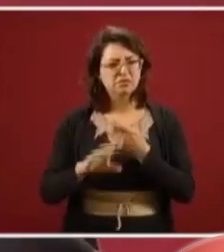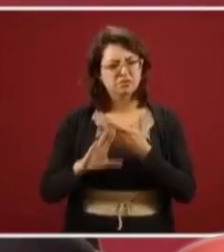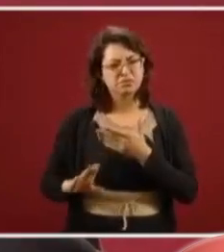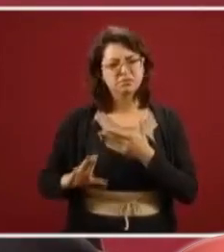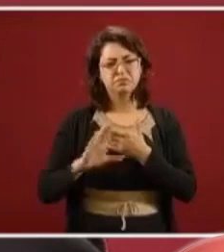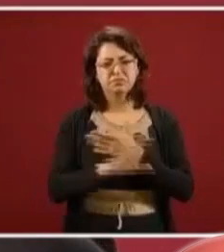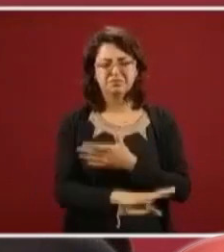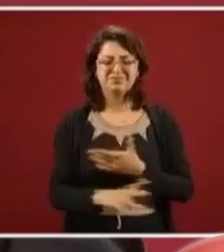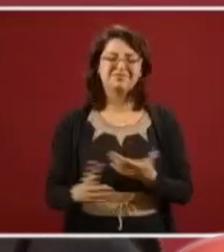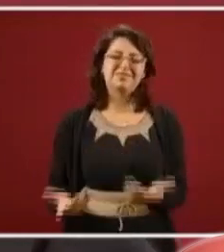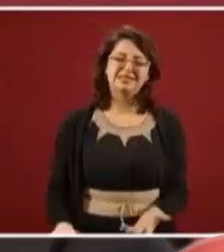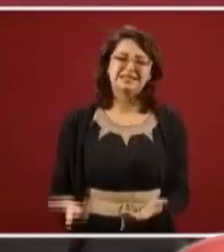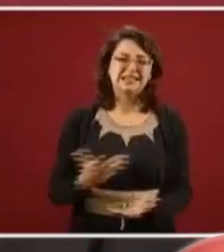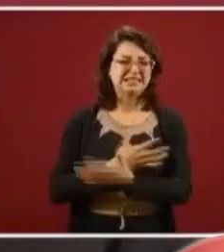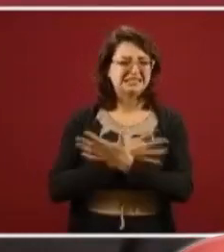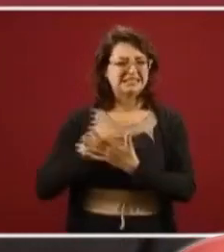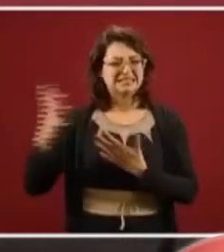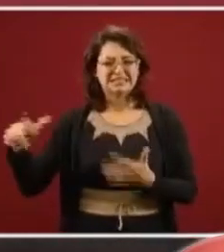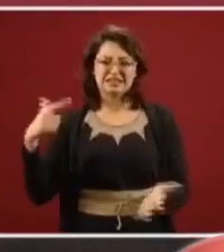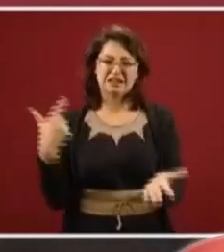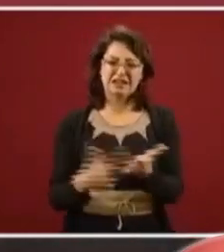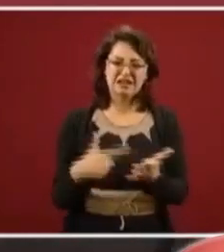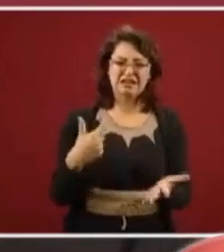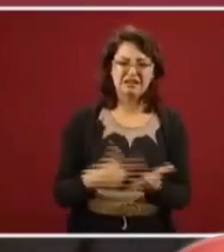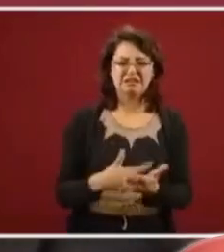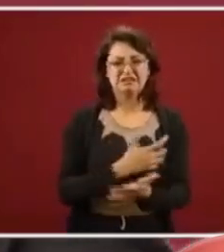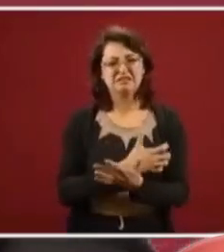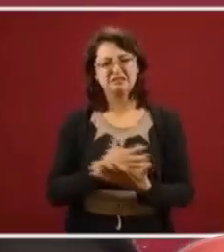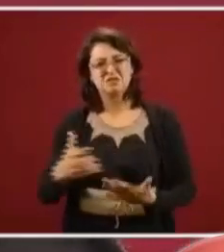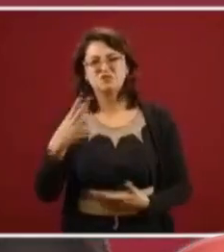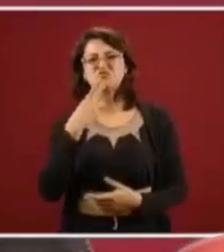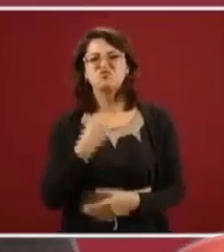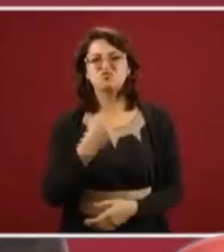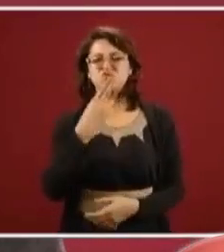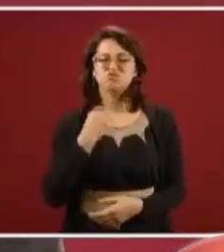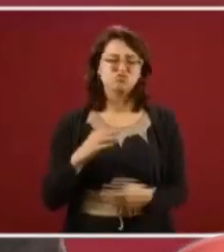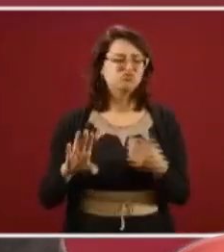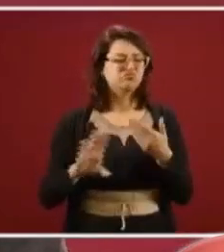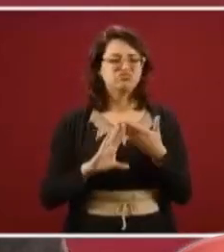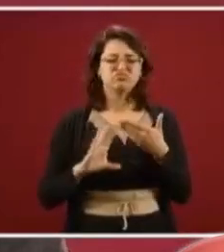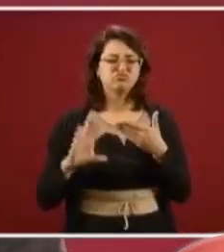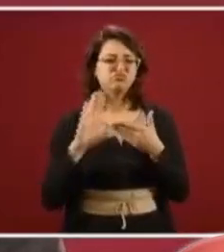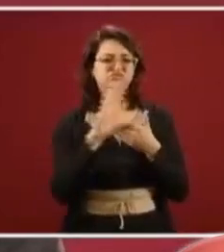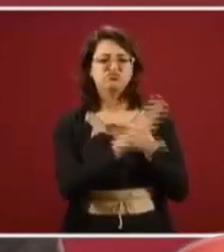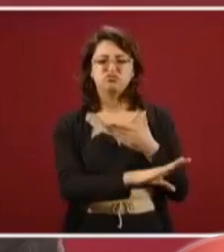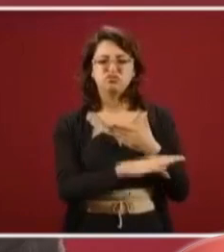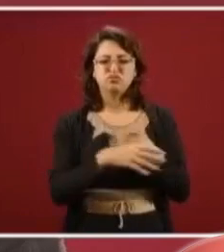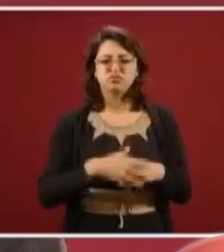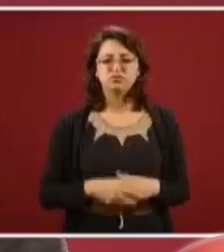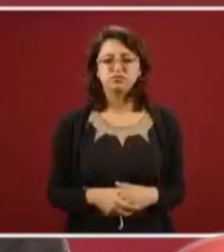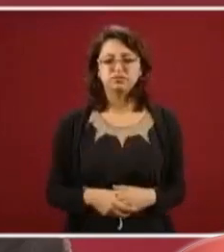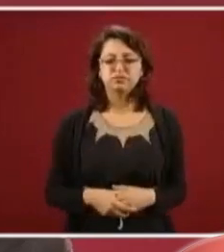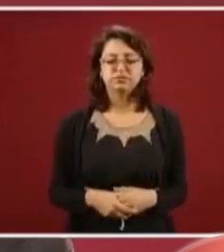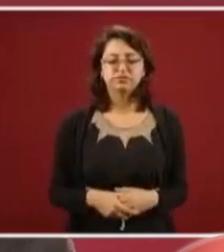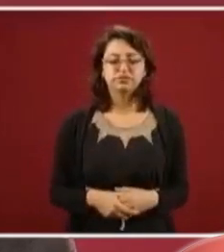de grasas, de azúcar y de